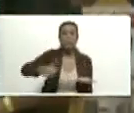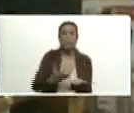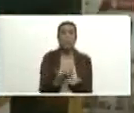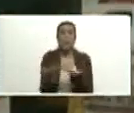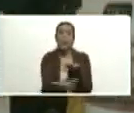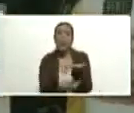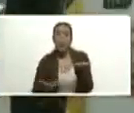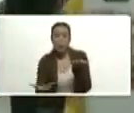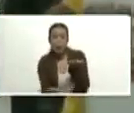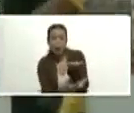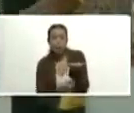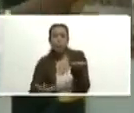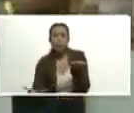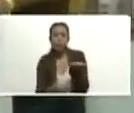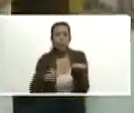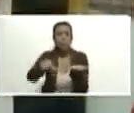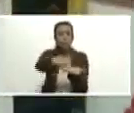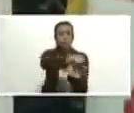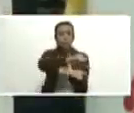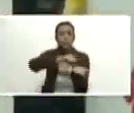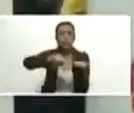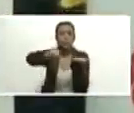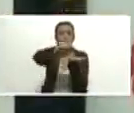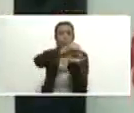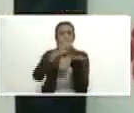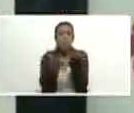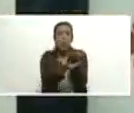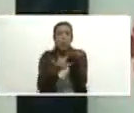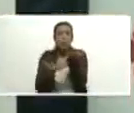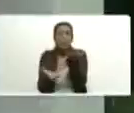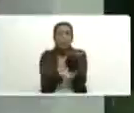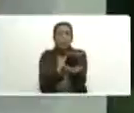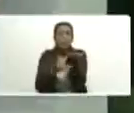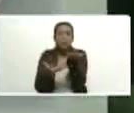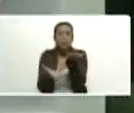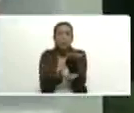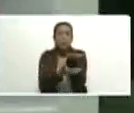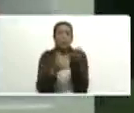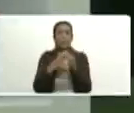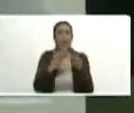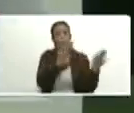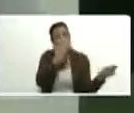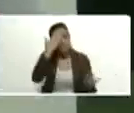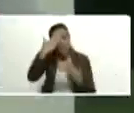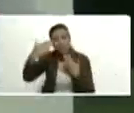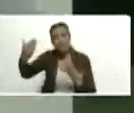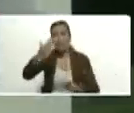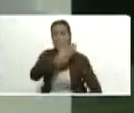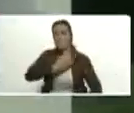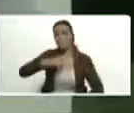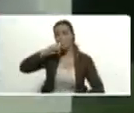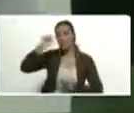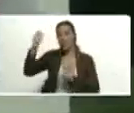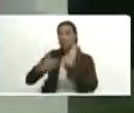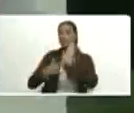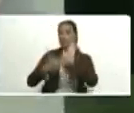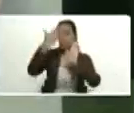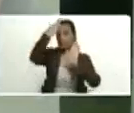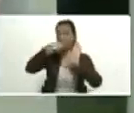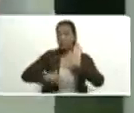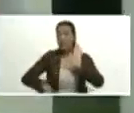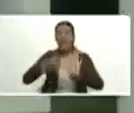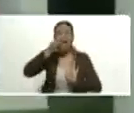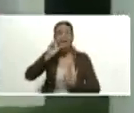va la tostadera? Préstale el micrófono ahí. Un placer, señor presidente. Yo represento a